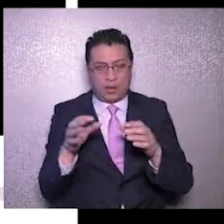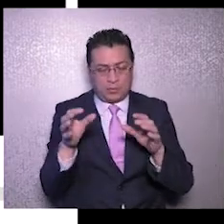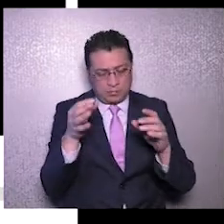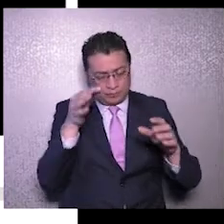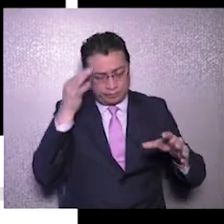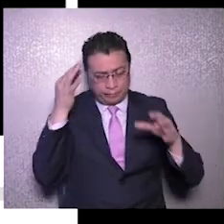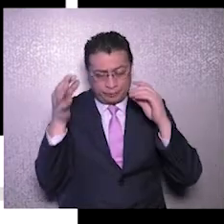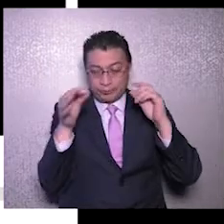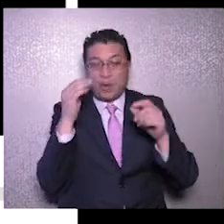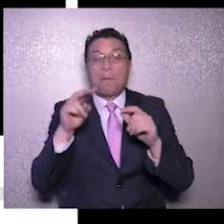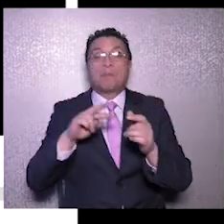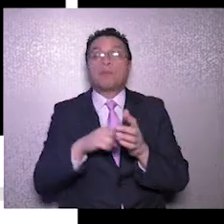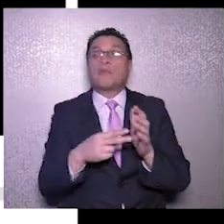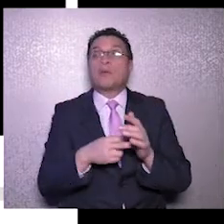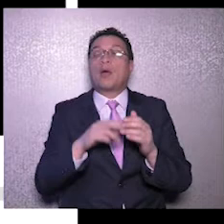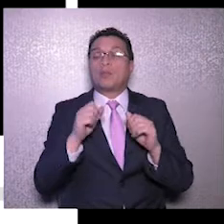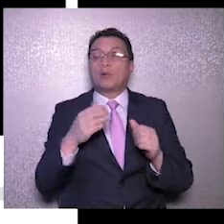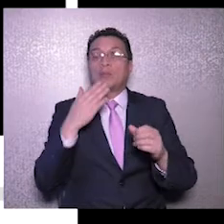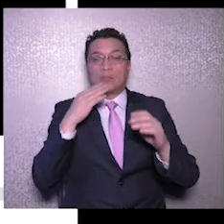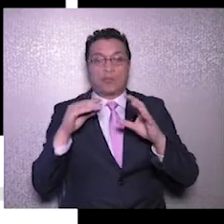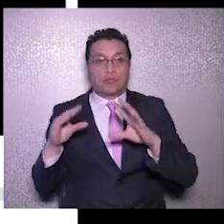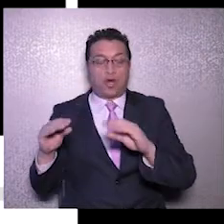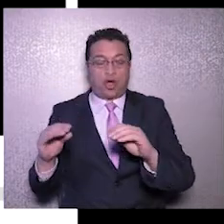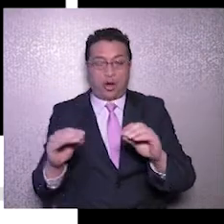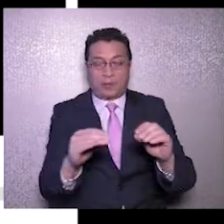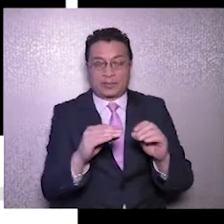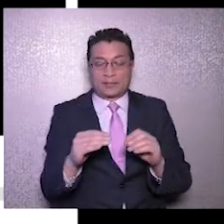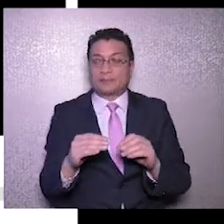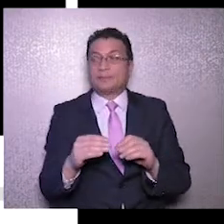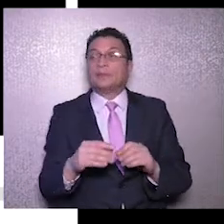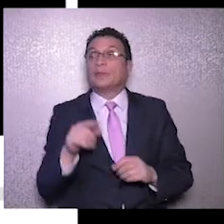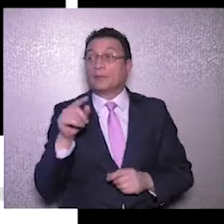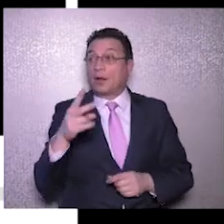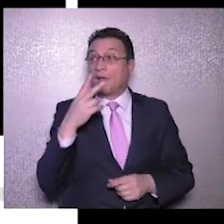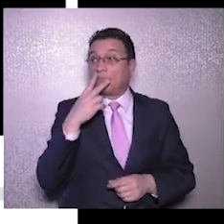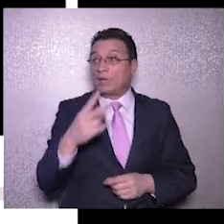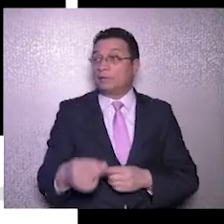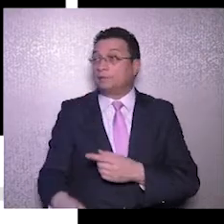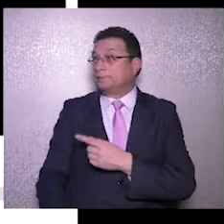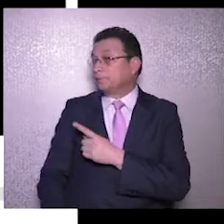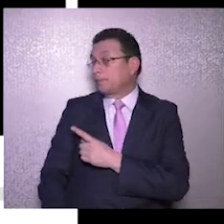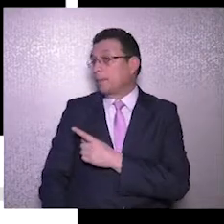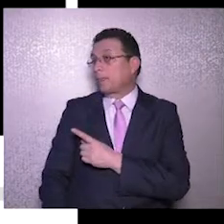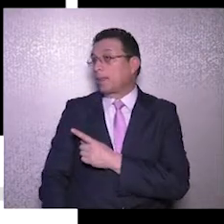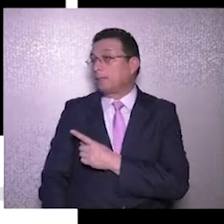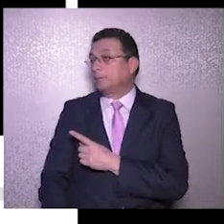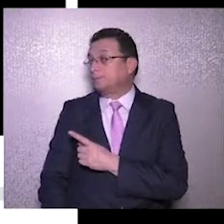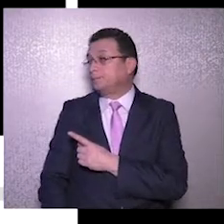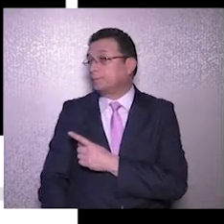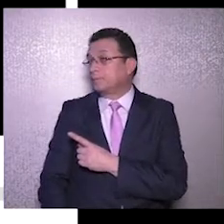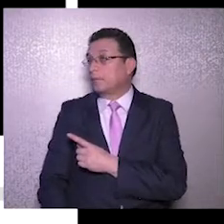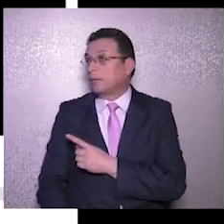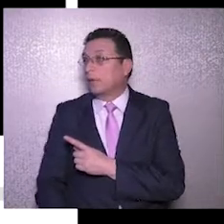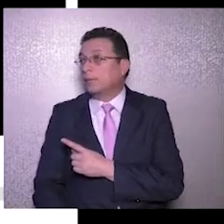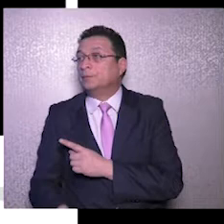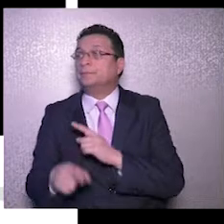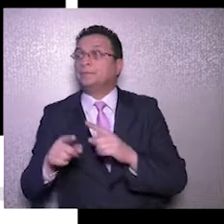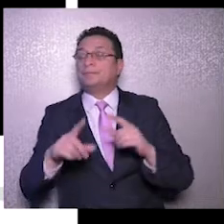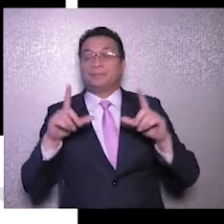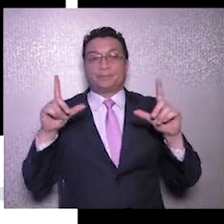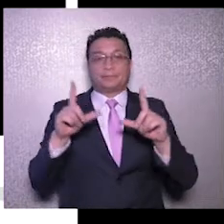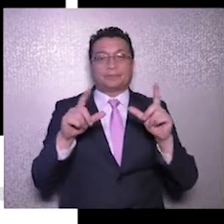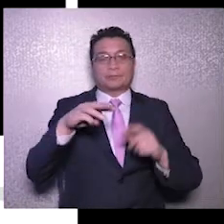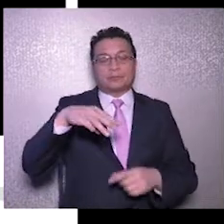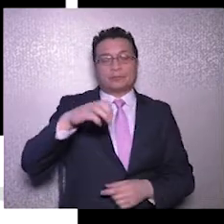nuestro problema y logramos conversar entre ellos. Esto que ustedes ven acá son una de las cosas que a mí me apasiona, que son las imágenes